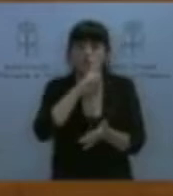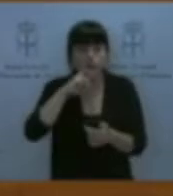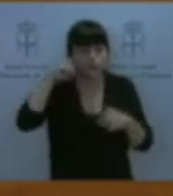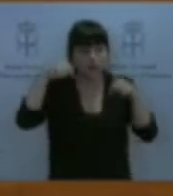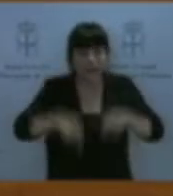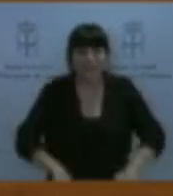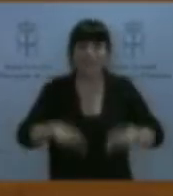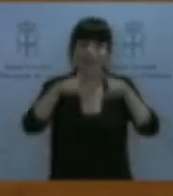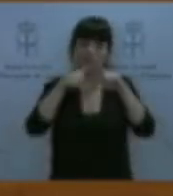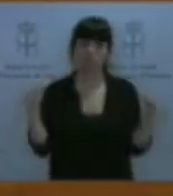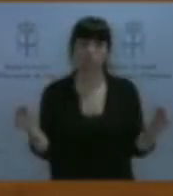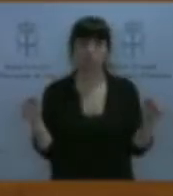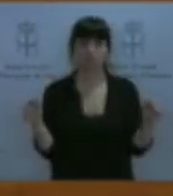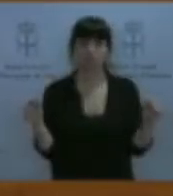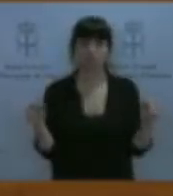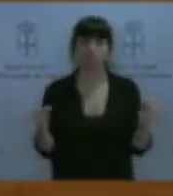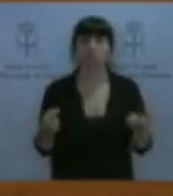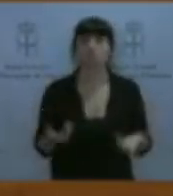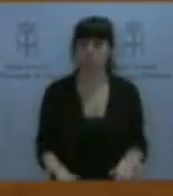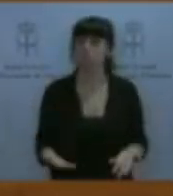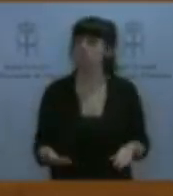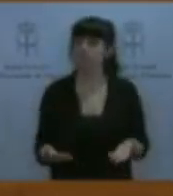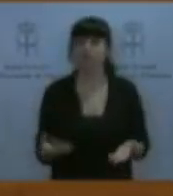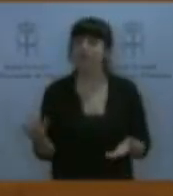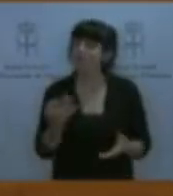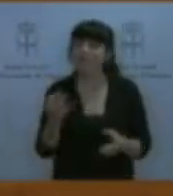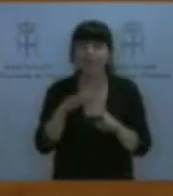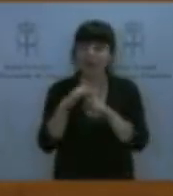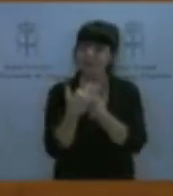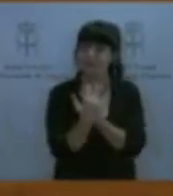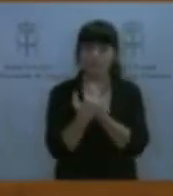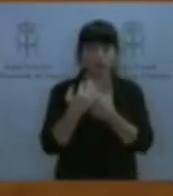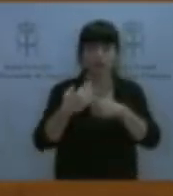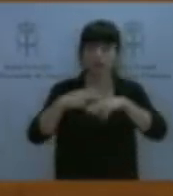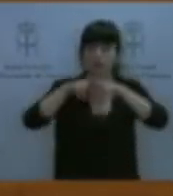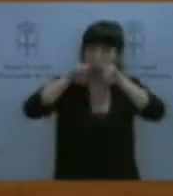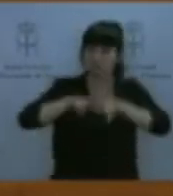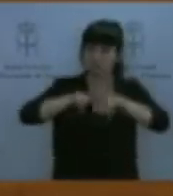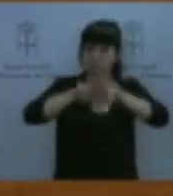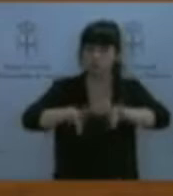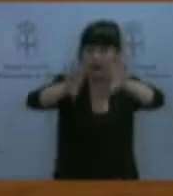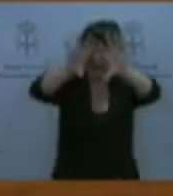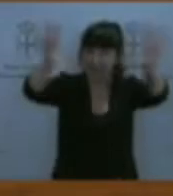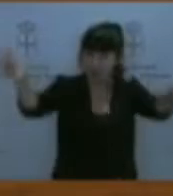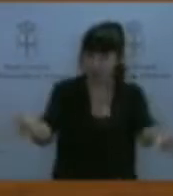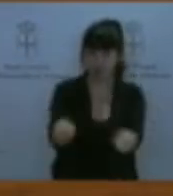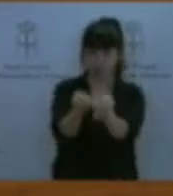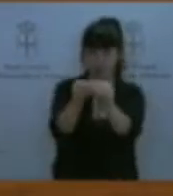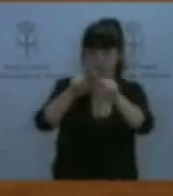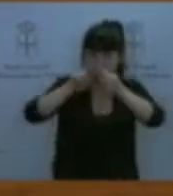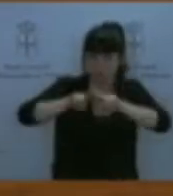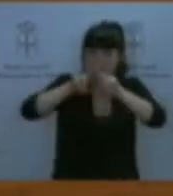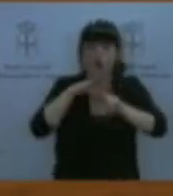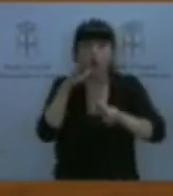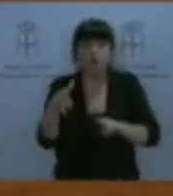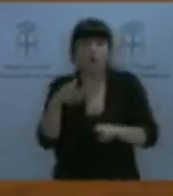por examinar la situación en su conjunto, que creo que esto a veces se nos olvida. Poner el foco en exclusiva en la minería, en las